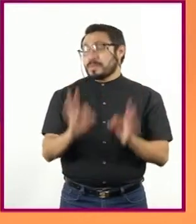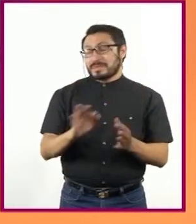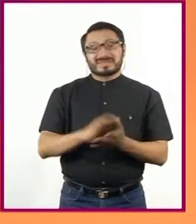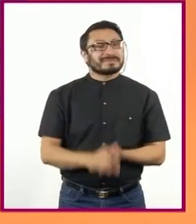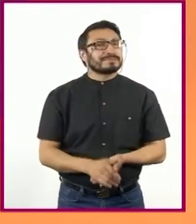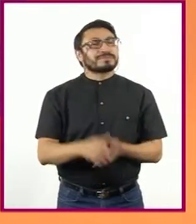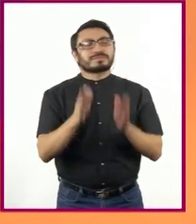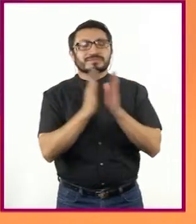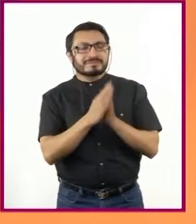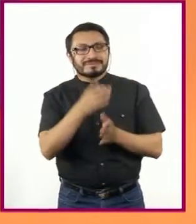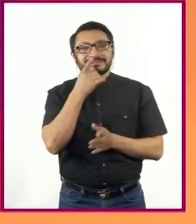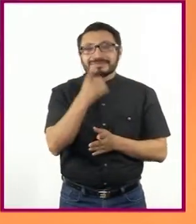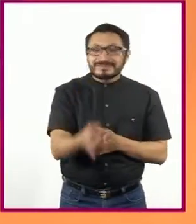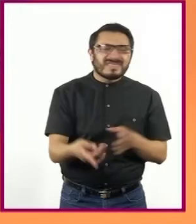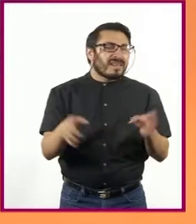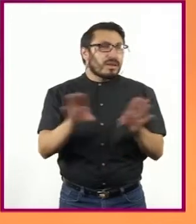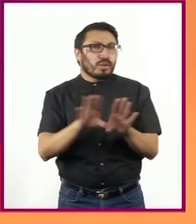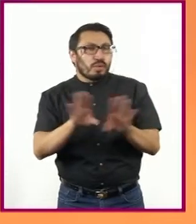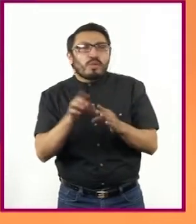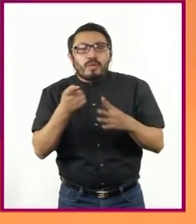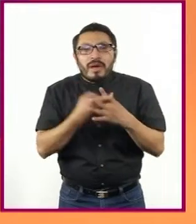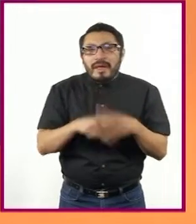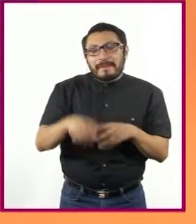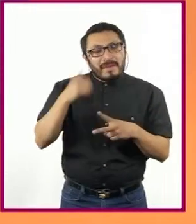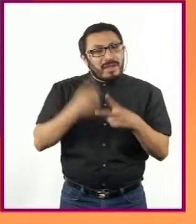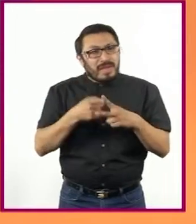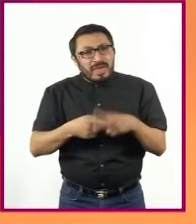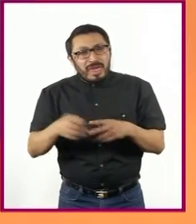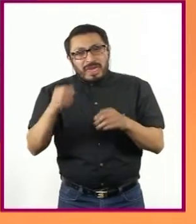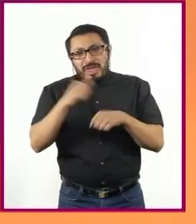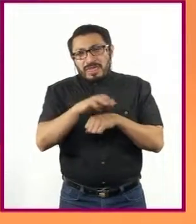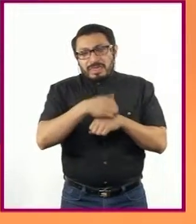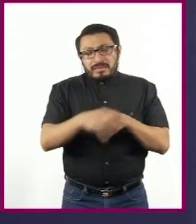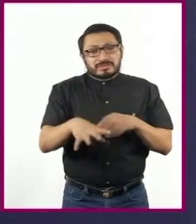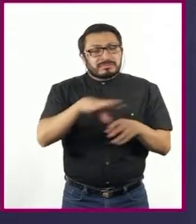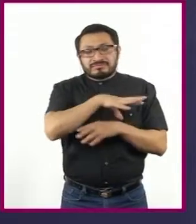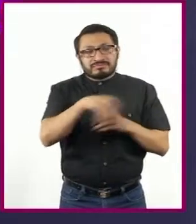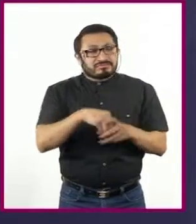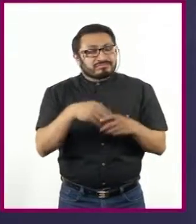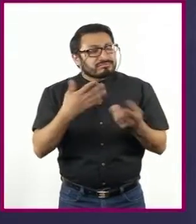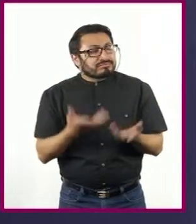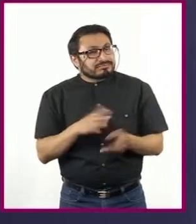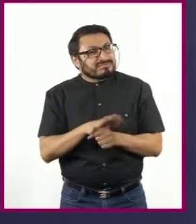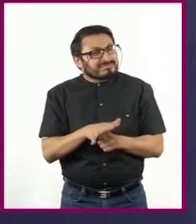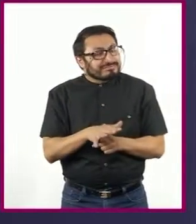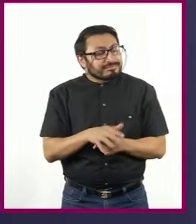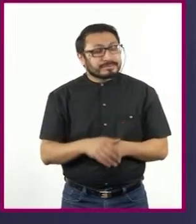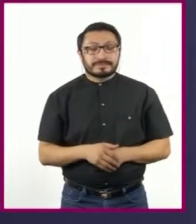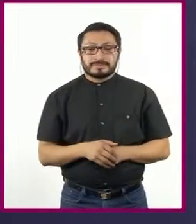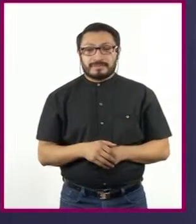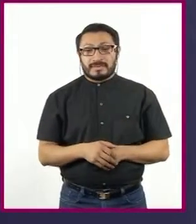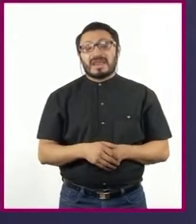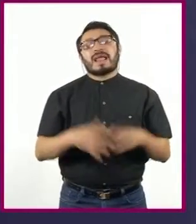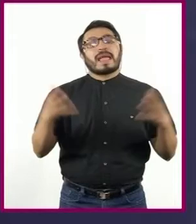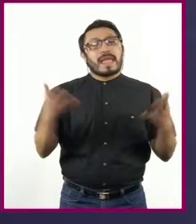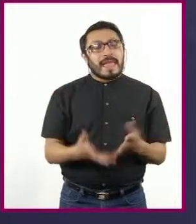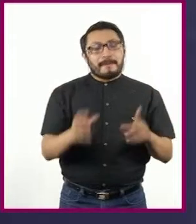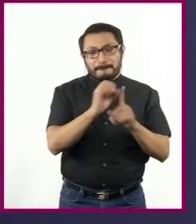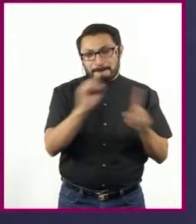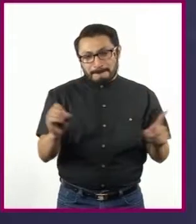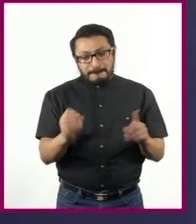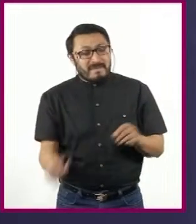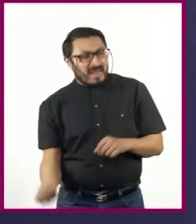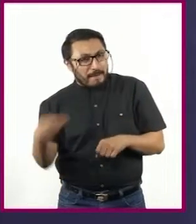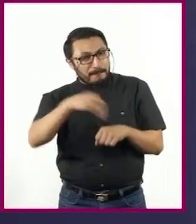podría comentarnos cómo surgen estas operaciones con números enteros? Para desarrollar estructuras aditivas